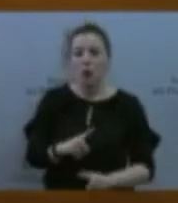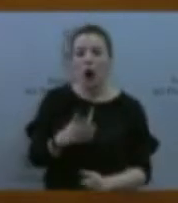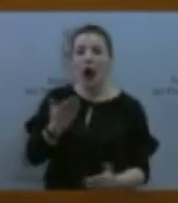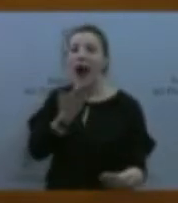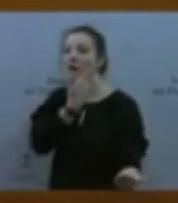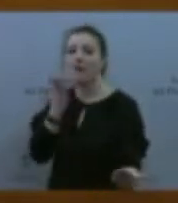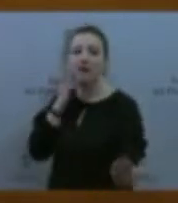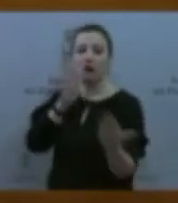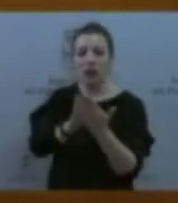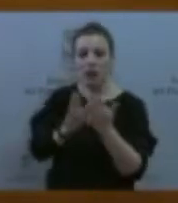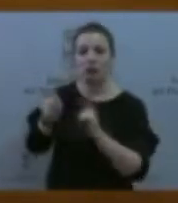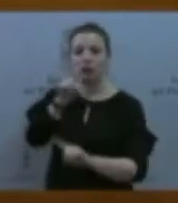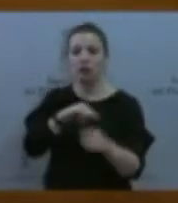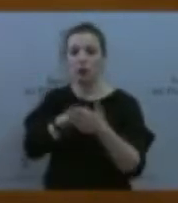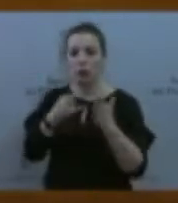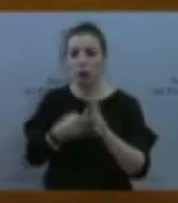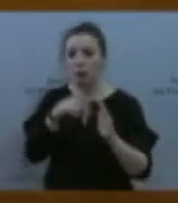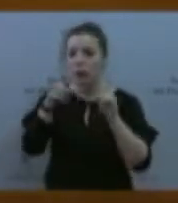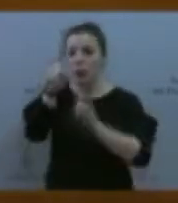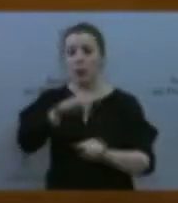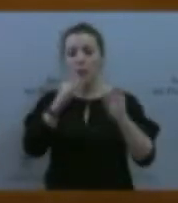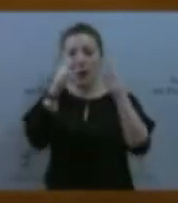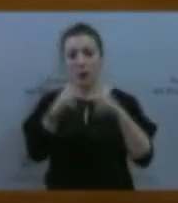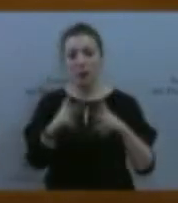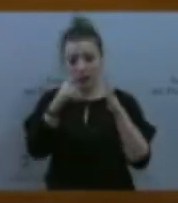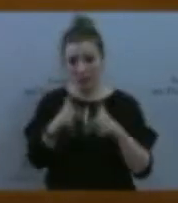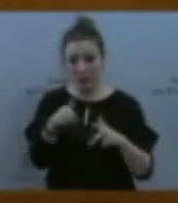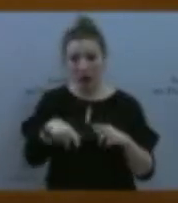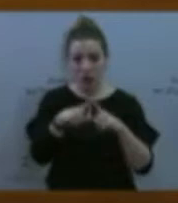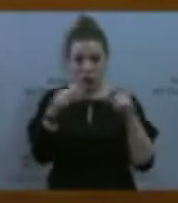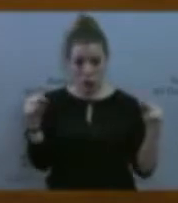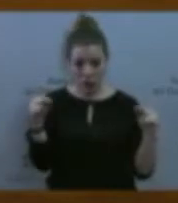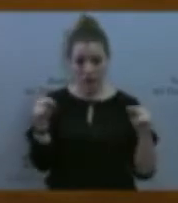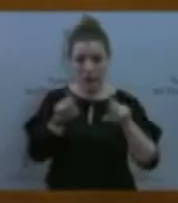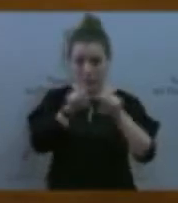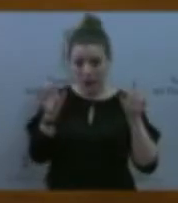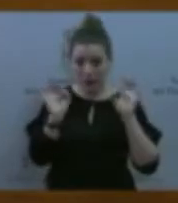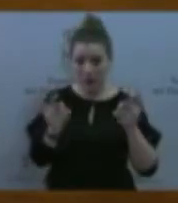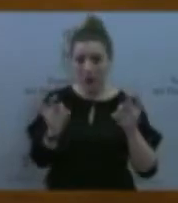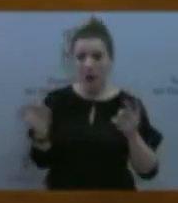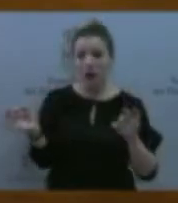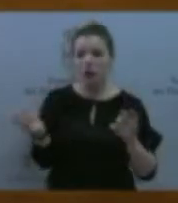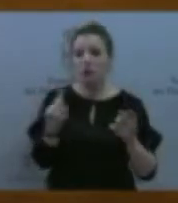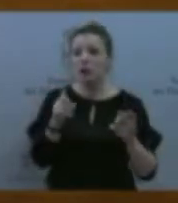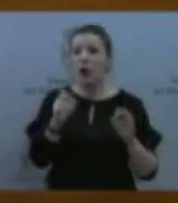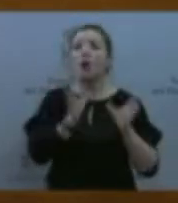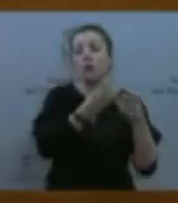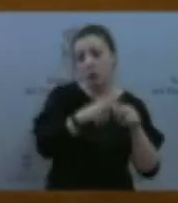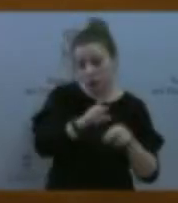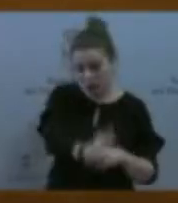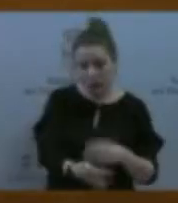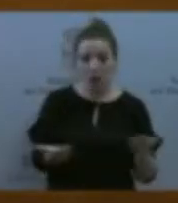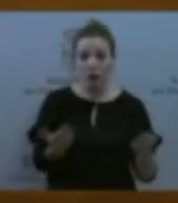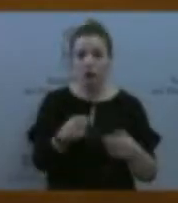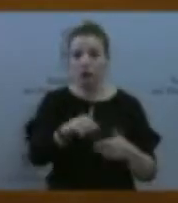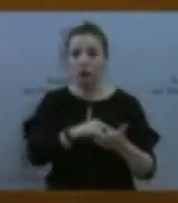Asturias no es simplemente que esté inscrito en una lógica partidaria, porque evidentemente esto no se resuelve ni con la endiablada lógica de los